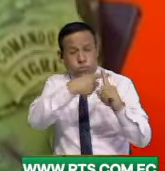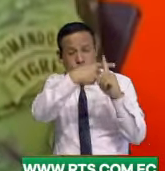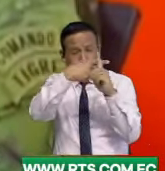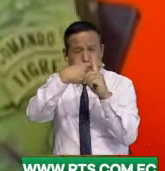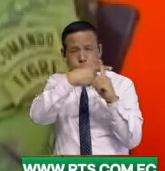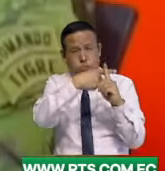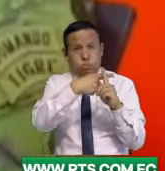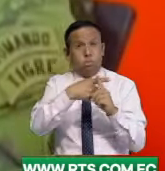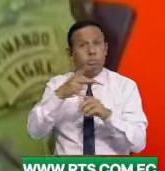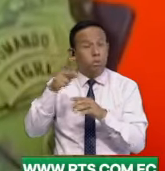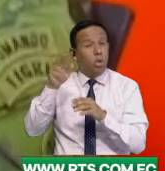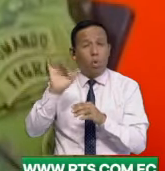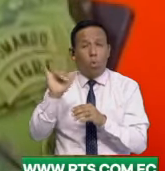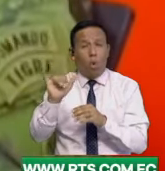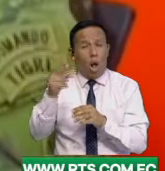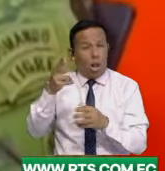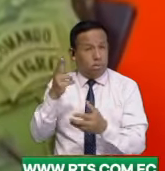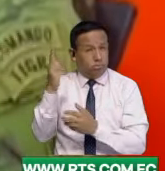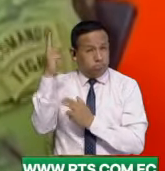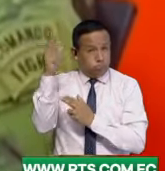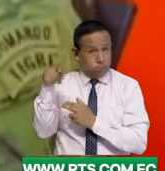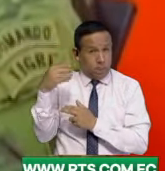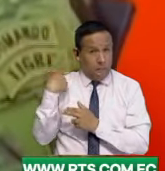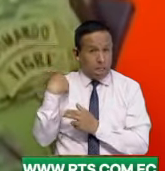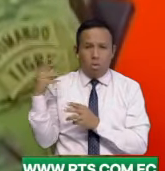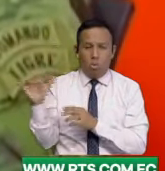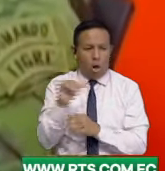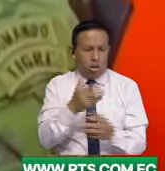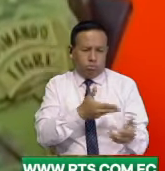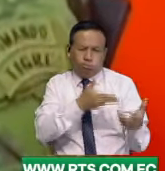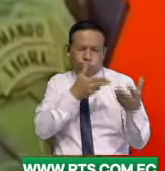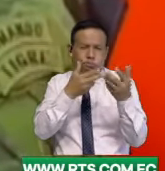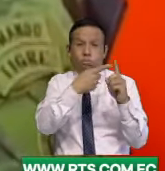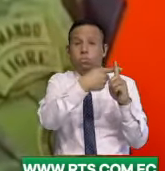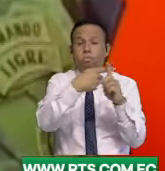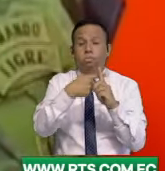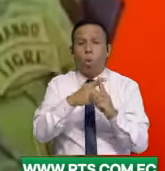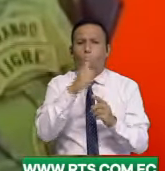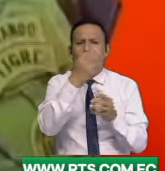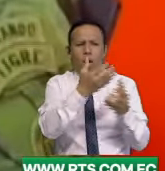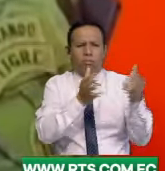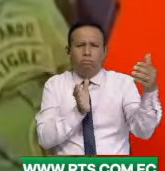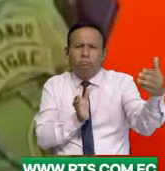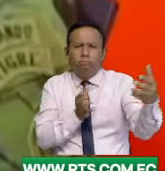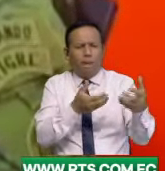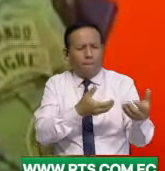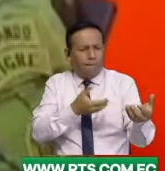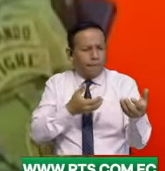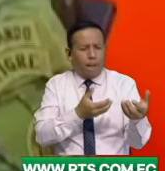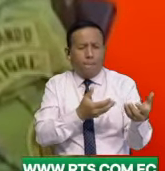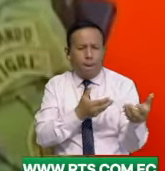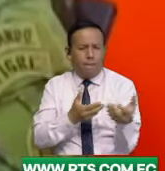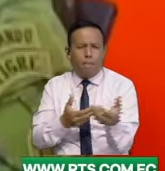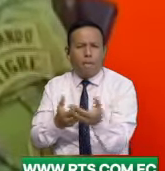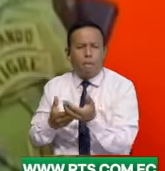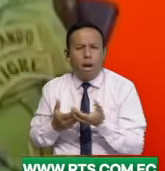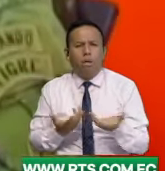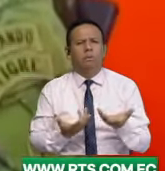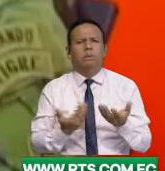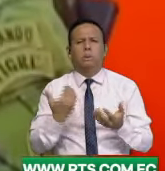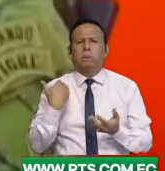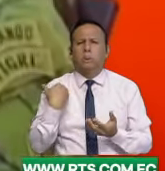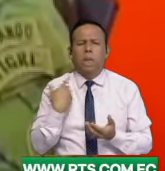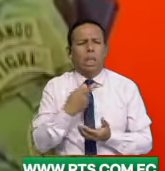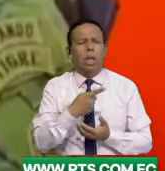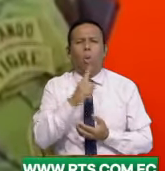Fuerzas Armadas. Se encontró una subametralladora calibre 9 milímetros. Se les encontró con una pistola y